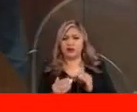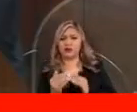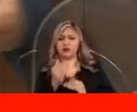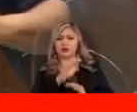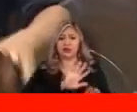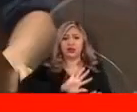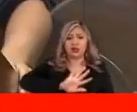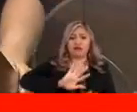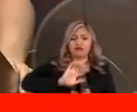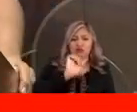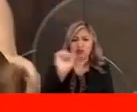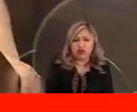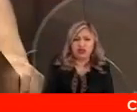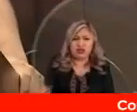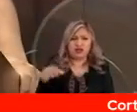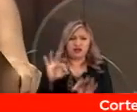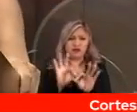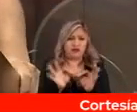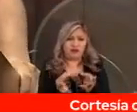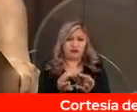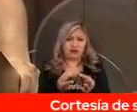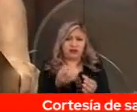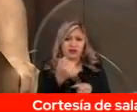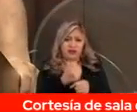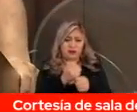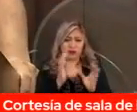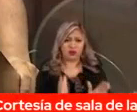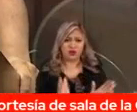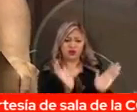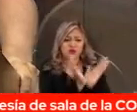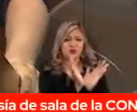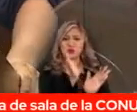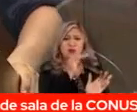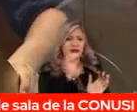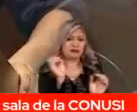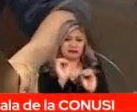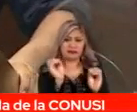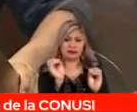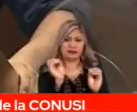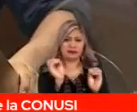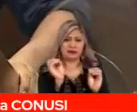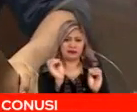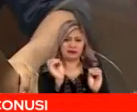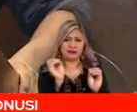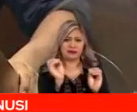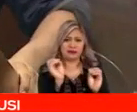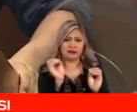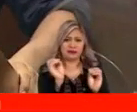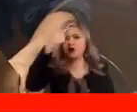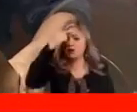exclusión de los familiares de los trabajadores amparados por el Seguro Social. Y estas reformas se dieron con el gobierno de